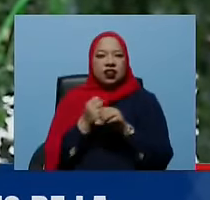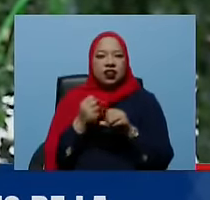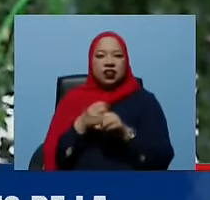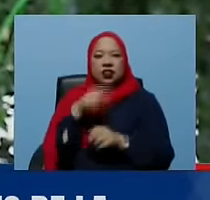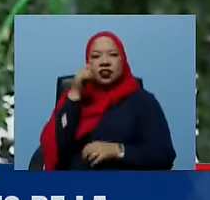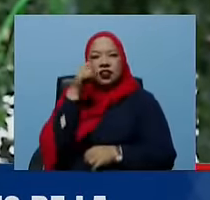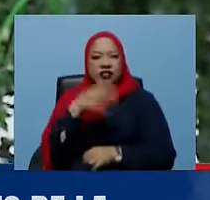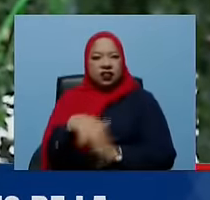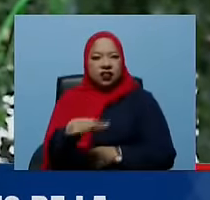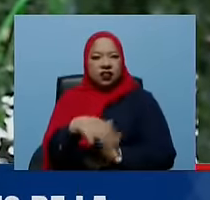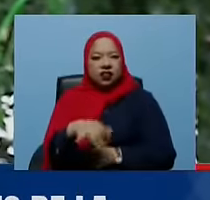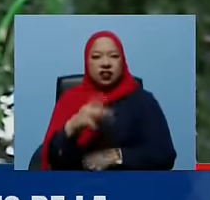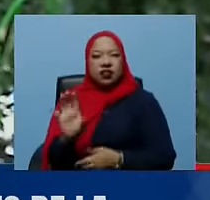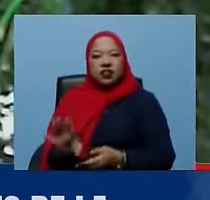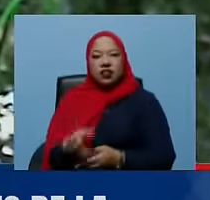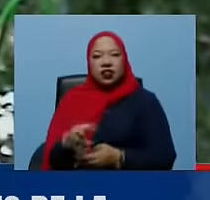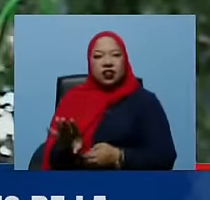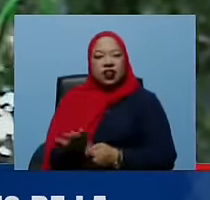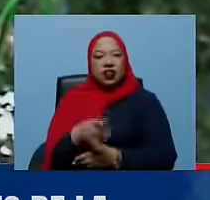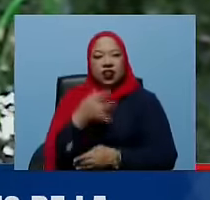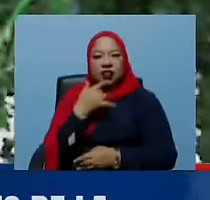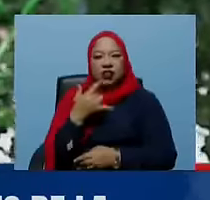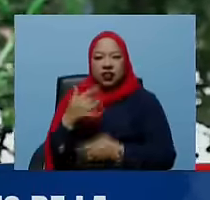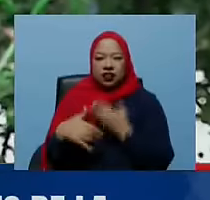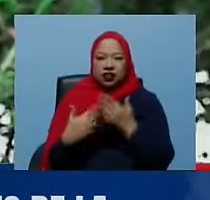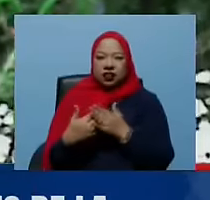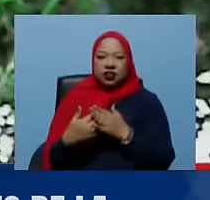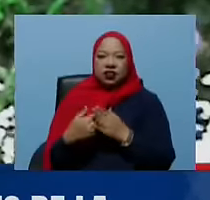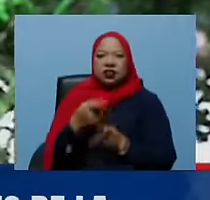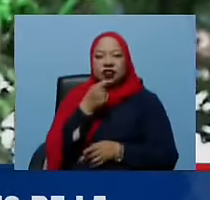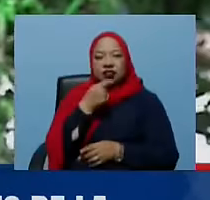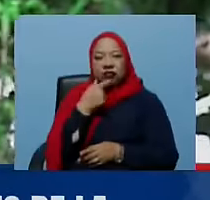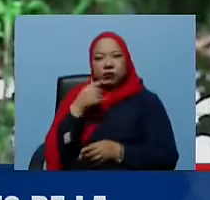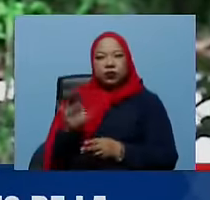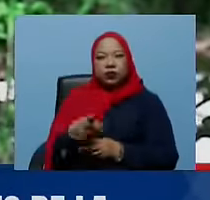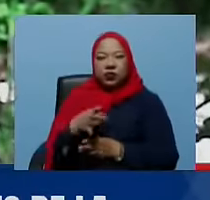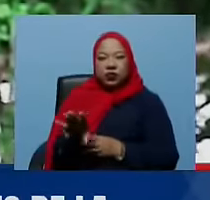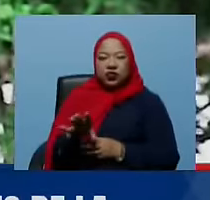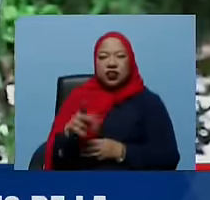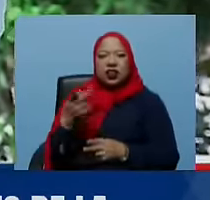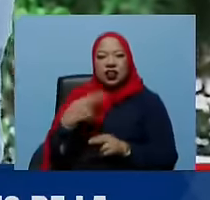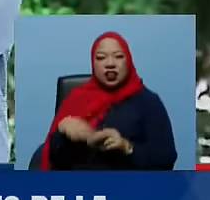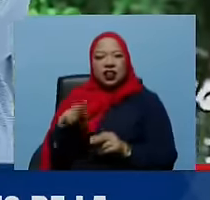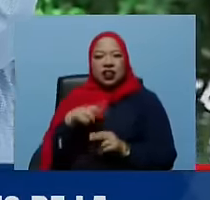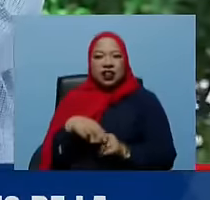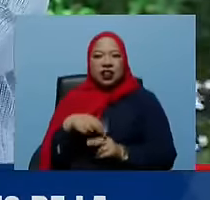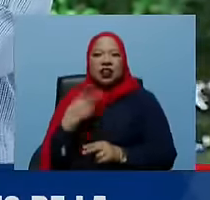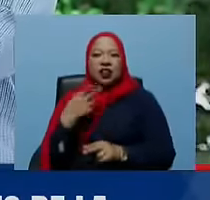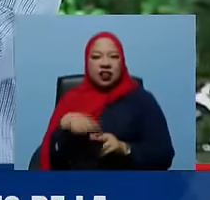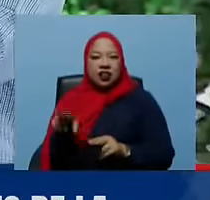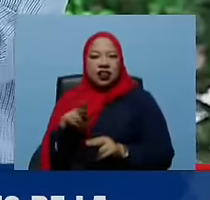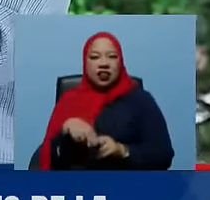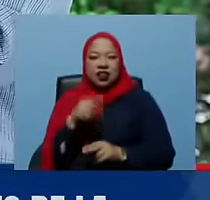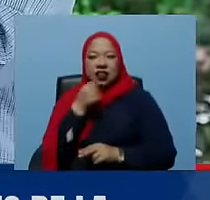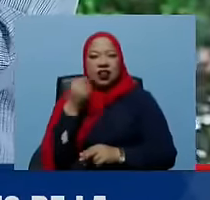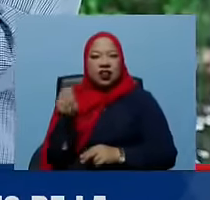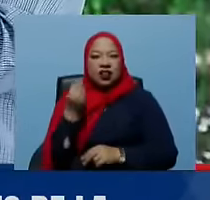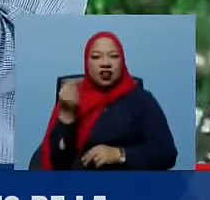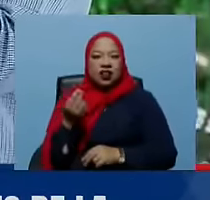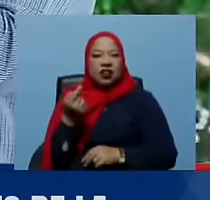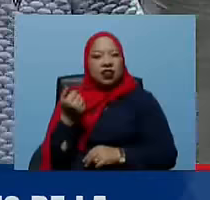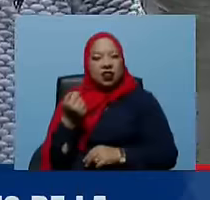pueblo, será cantado por estas estrellas del canto, niños, niñas y un